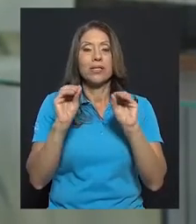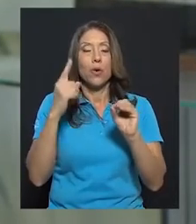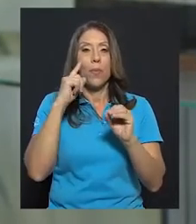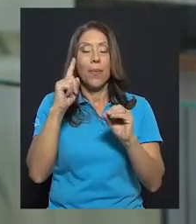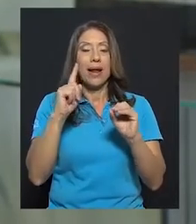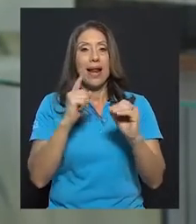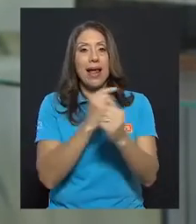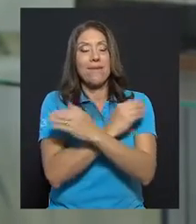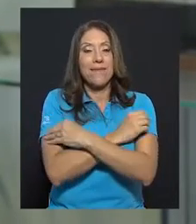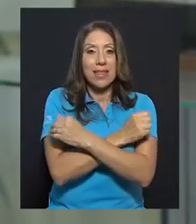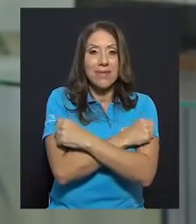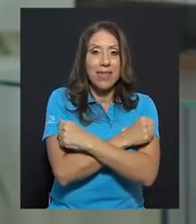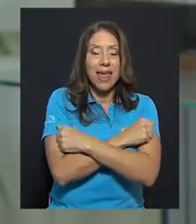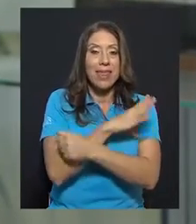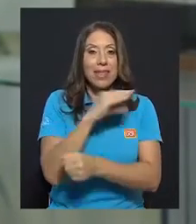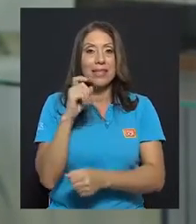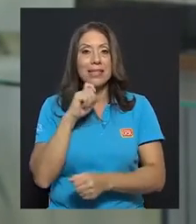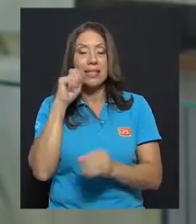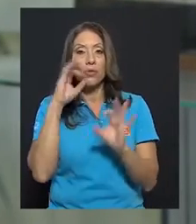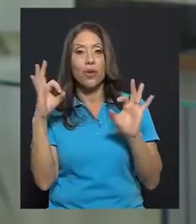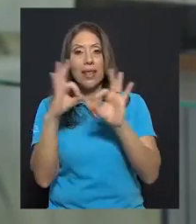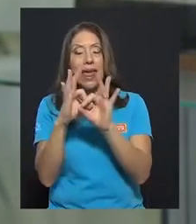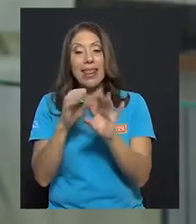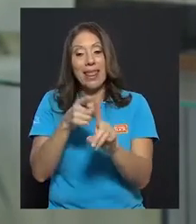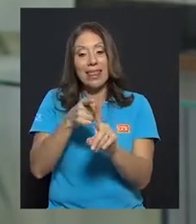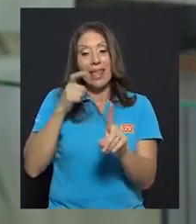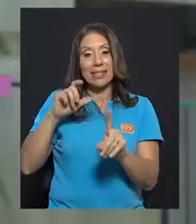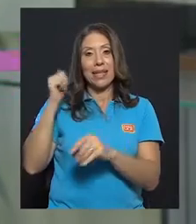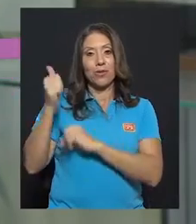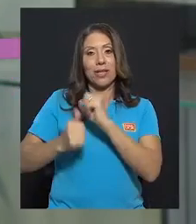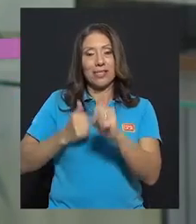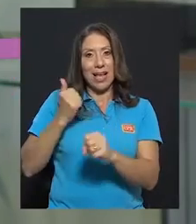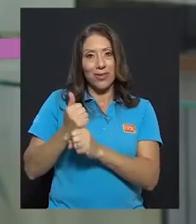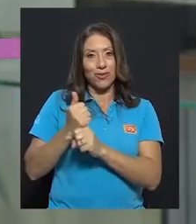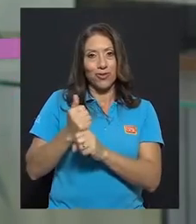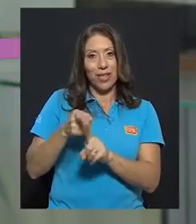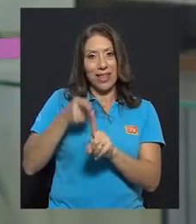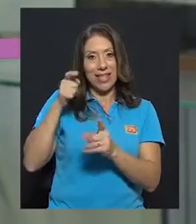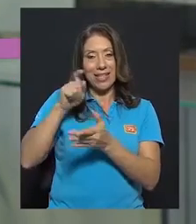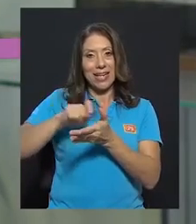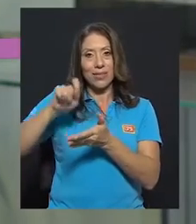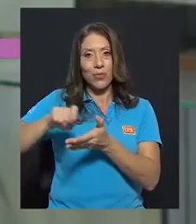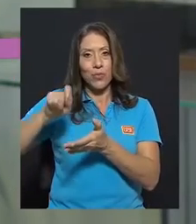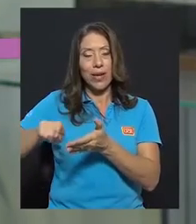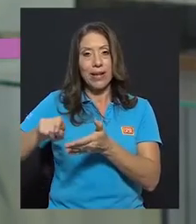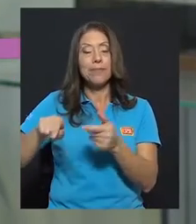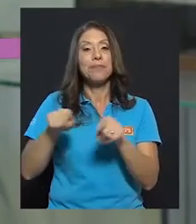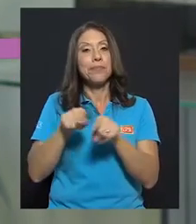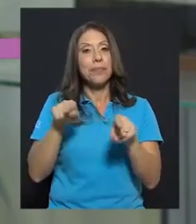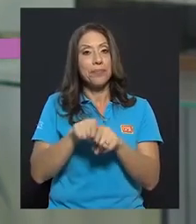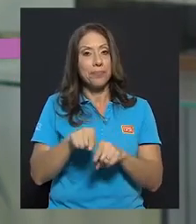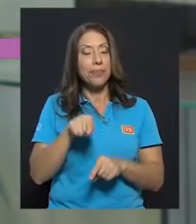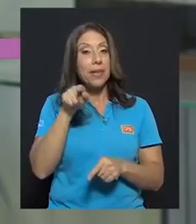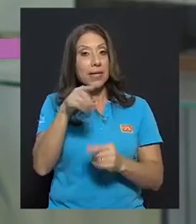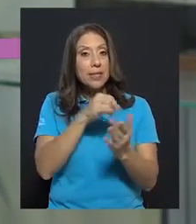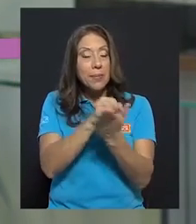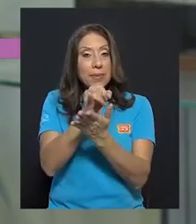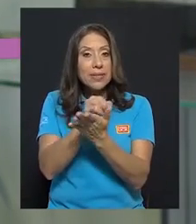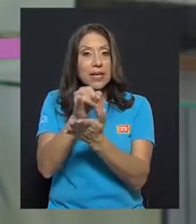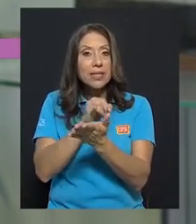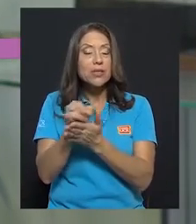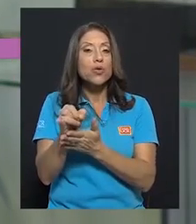sexualidad desde la educación primaria, desde los 10 años, para ser exactos. Asimismo, esta investigación refleja